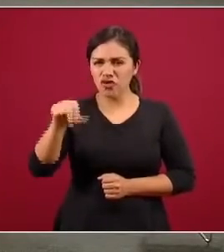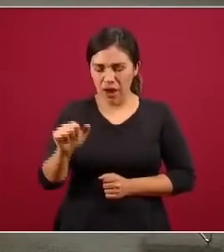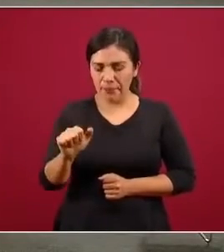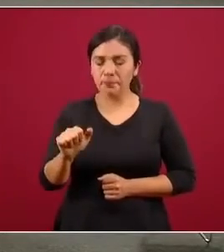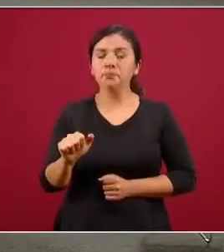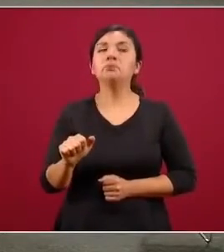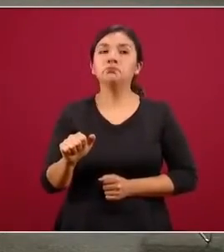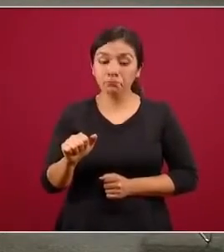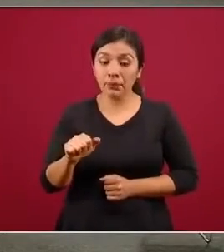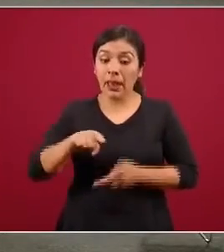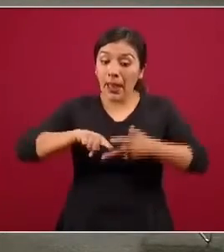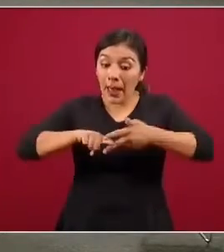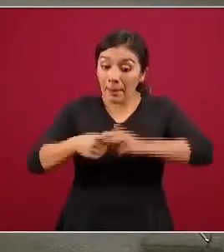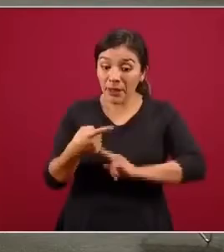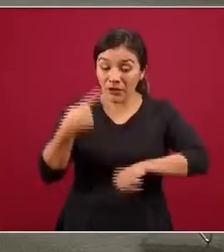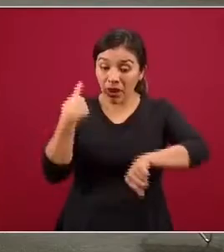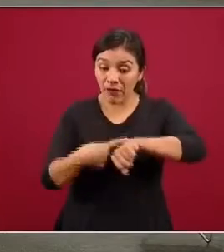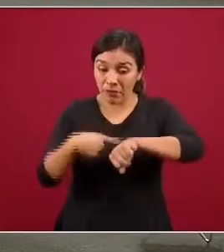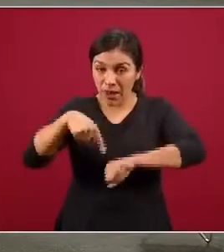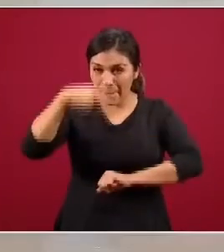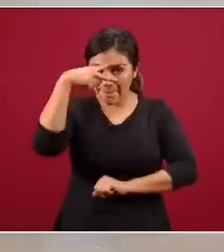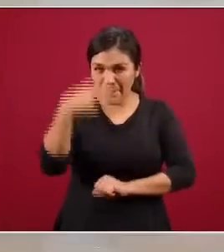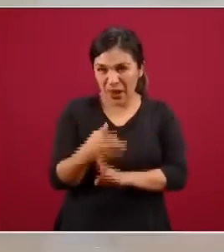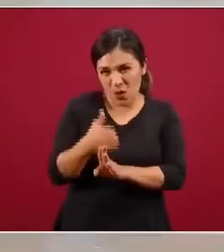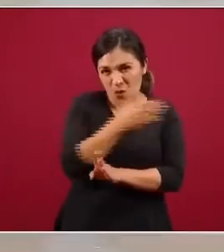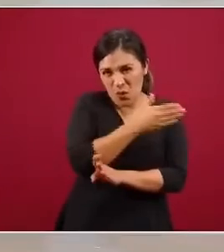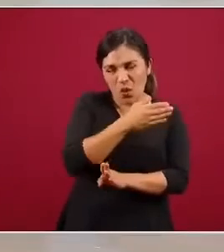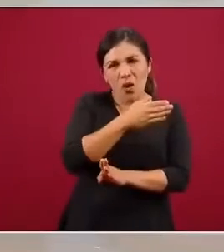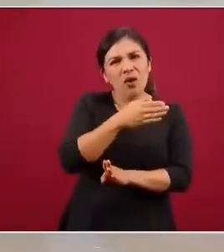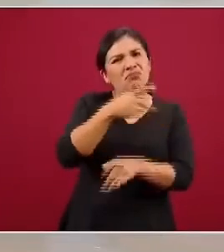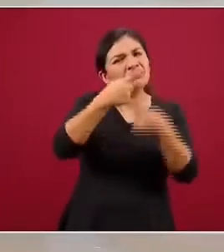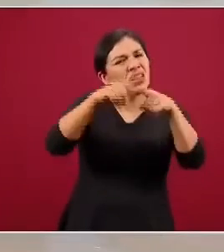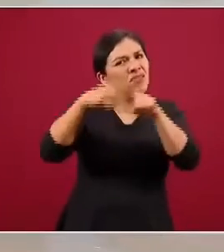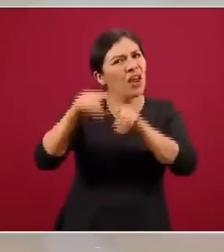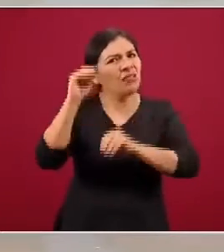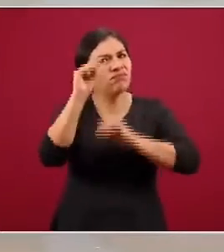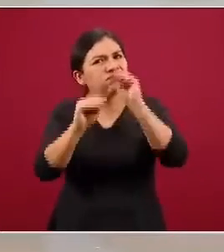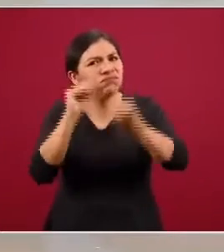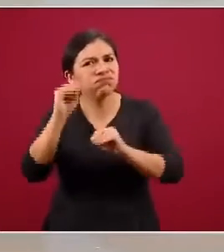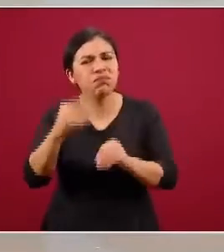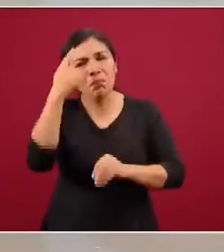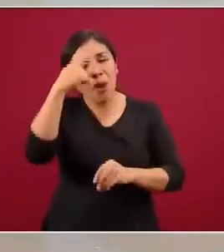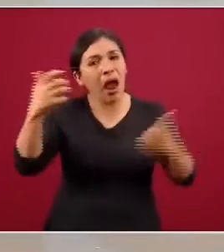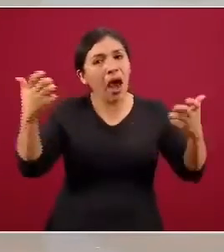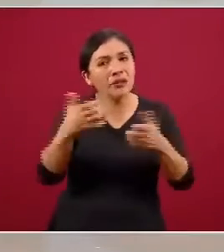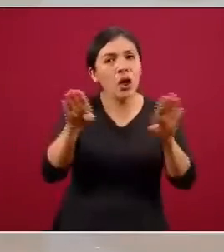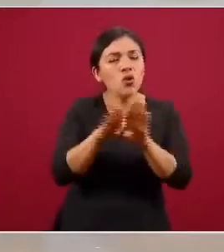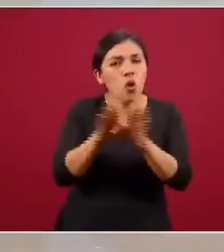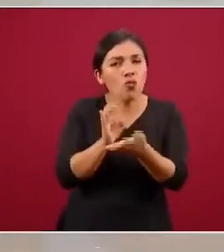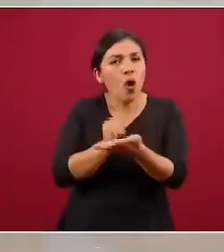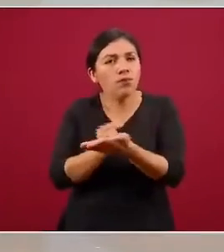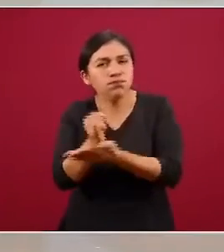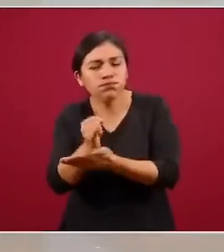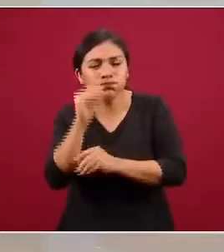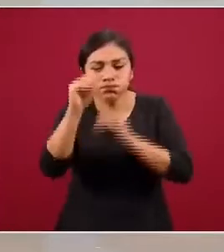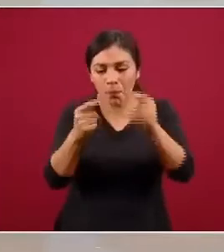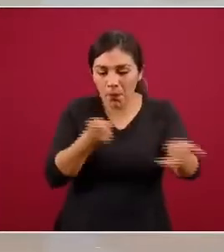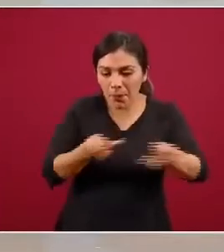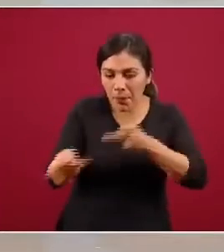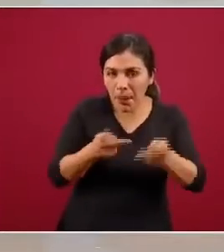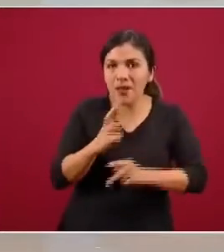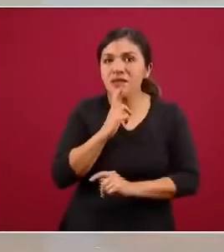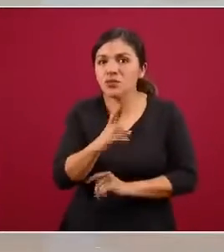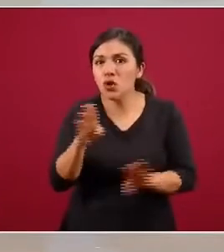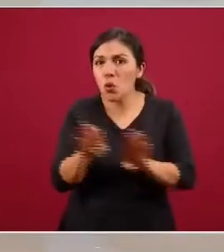la epidemia en México y cuando se formaron los diferentes componentes de acción para definir la preparación y